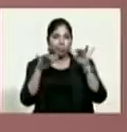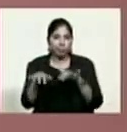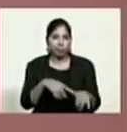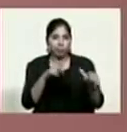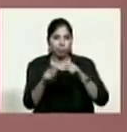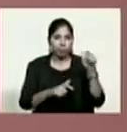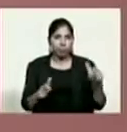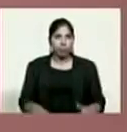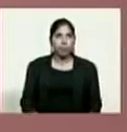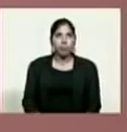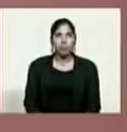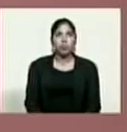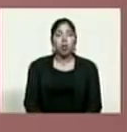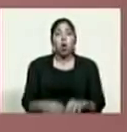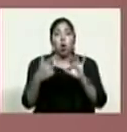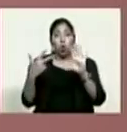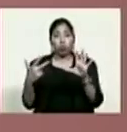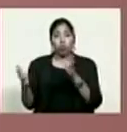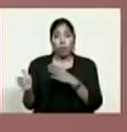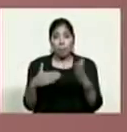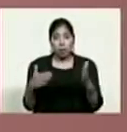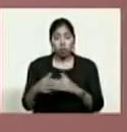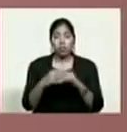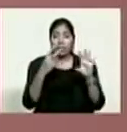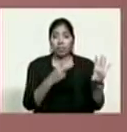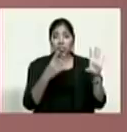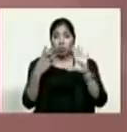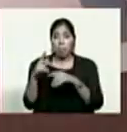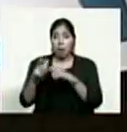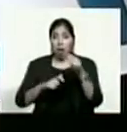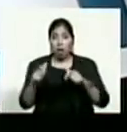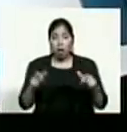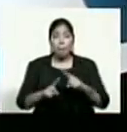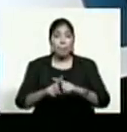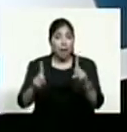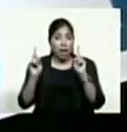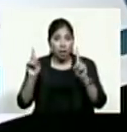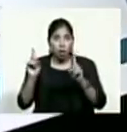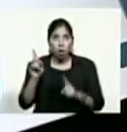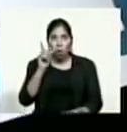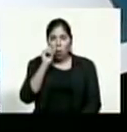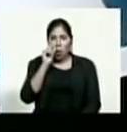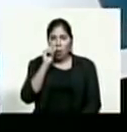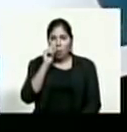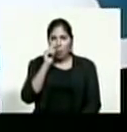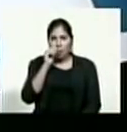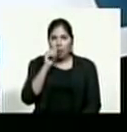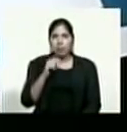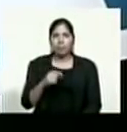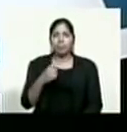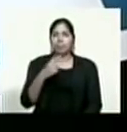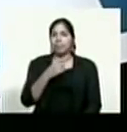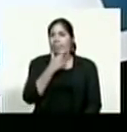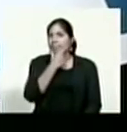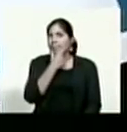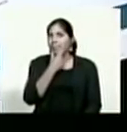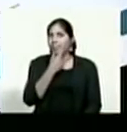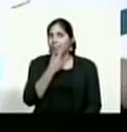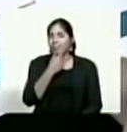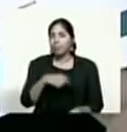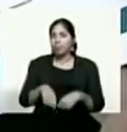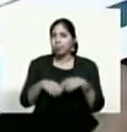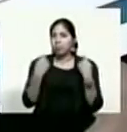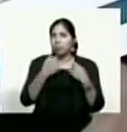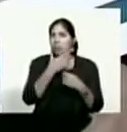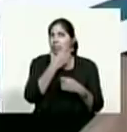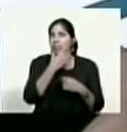Guaidó dice el 8 de marzo, 79 fallecidos, pero Olivares, recuperándose de la lesión en el maxilar inferior,